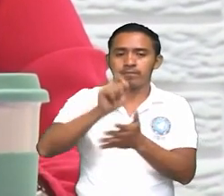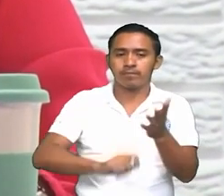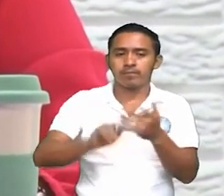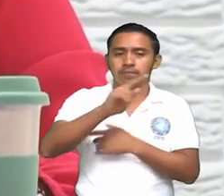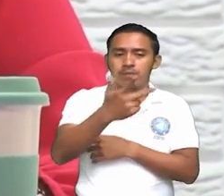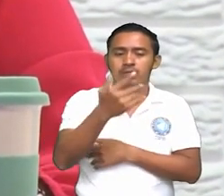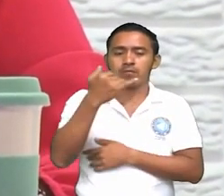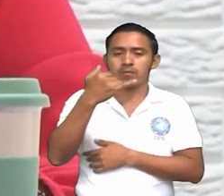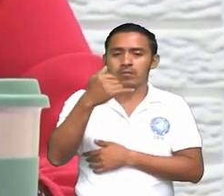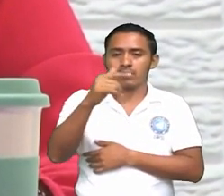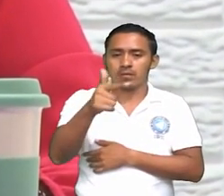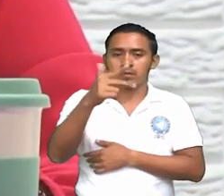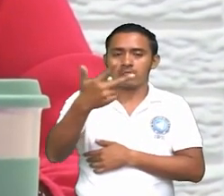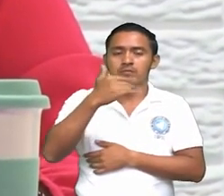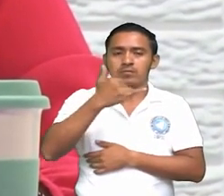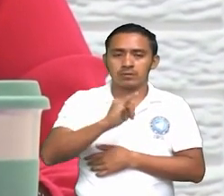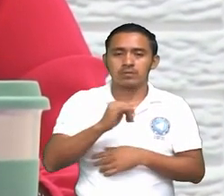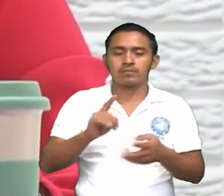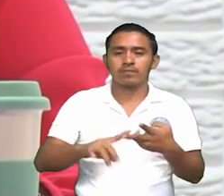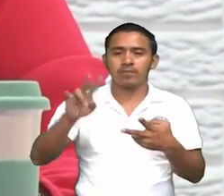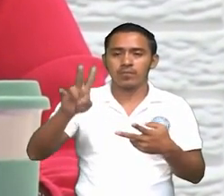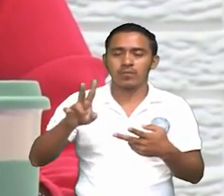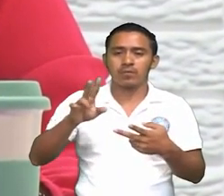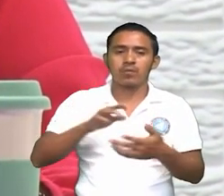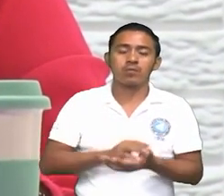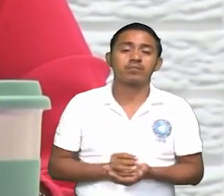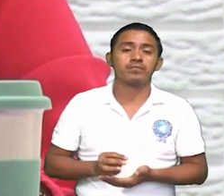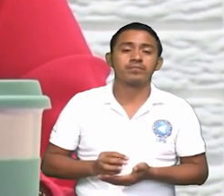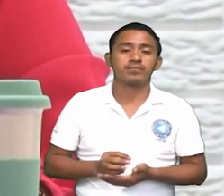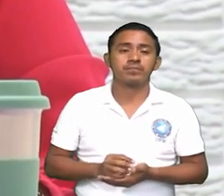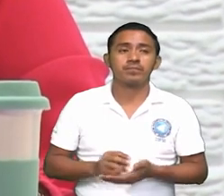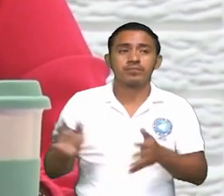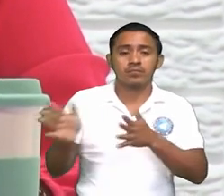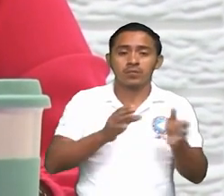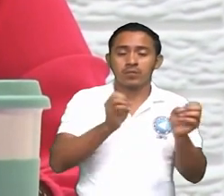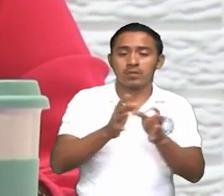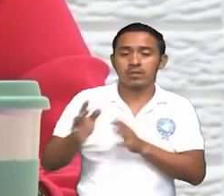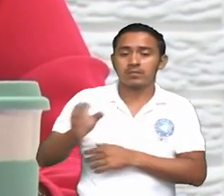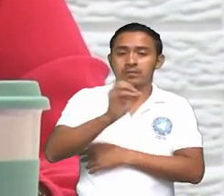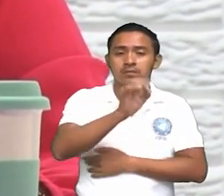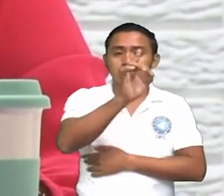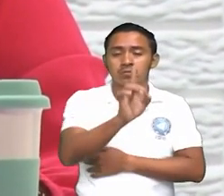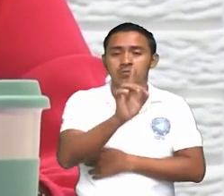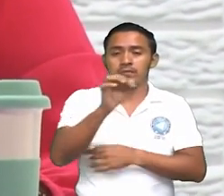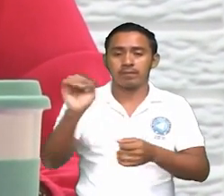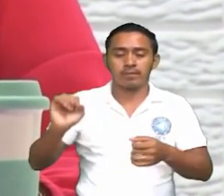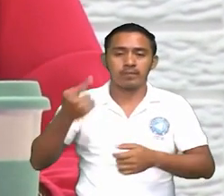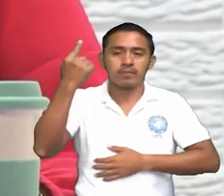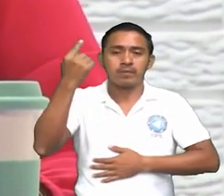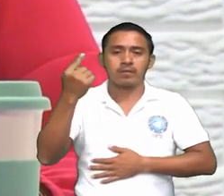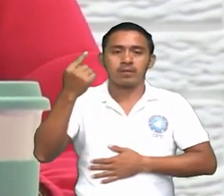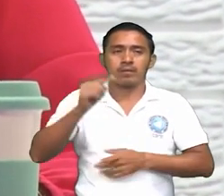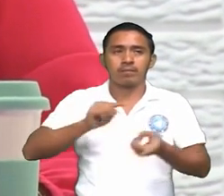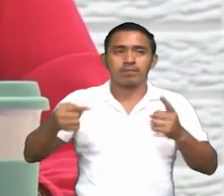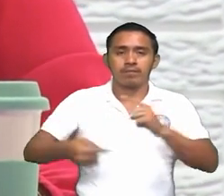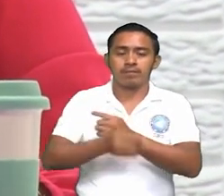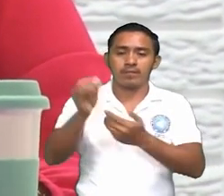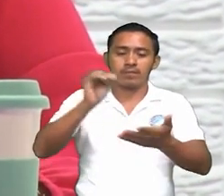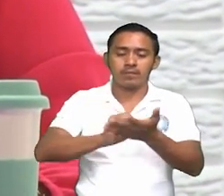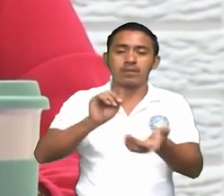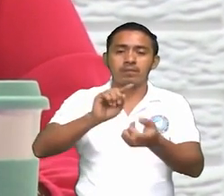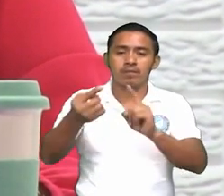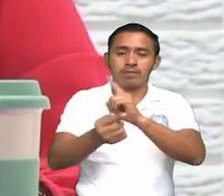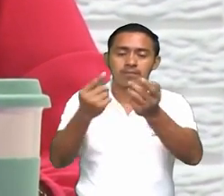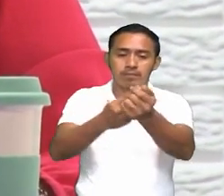votos a favor y 2 abstenciones, en lo general, la Ordenanza Municipal número 01-2019 conteniendo la primera modificación al Presupuesto